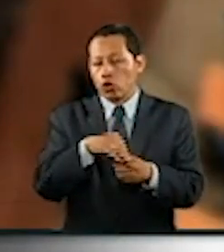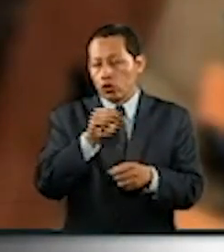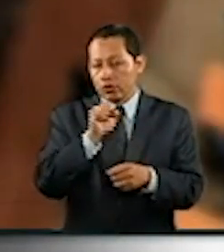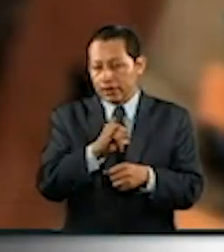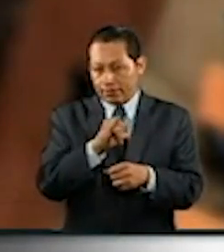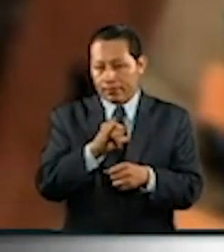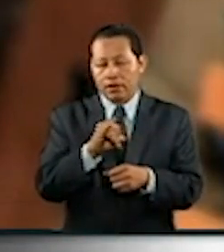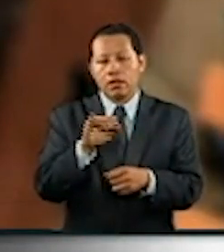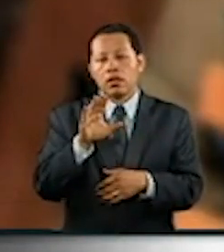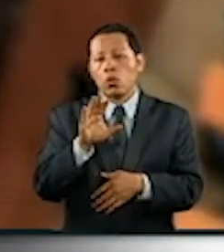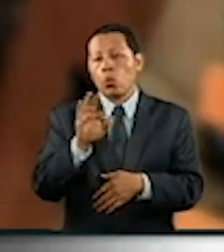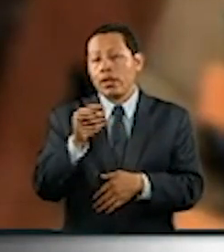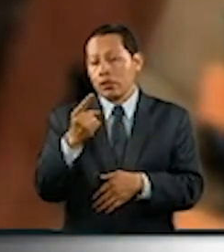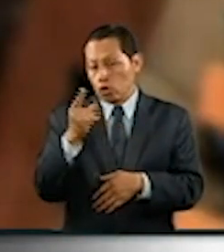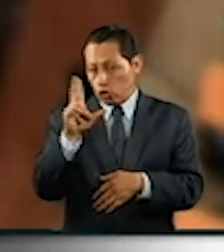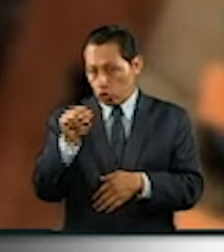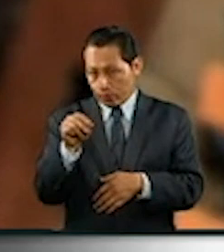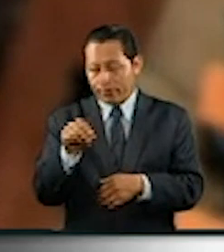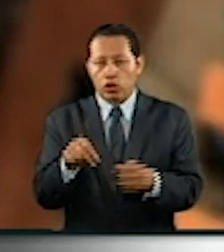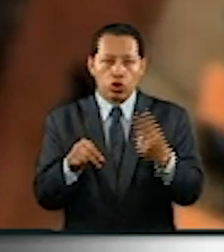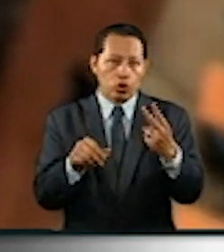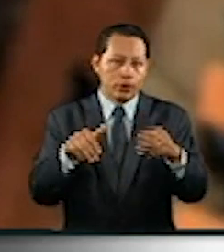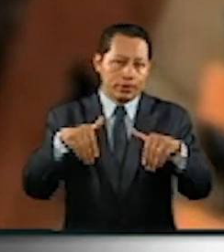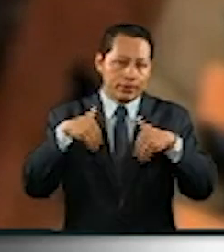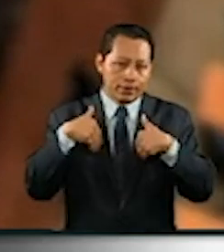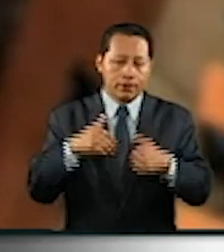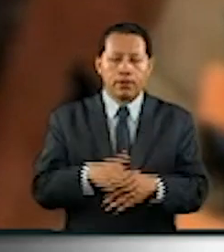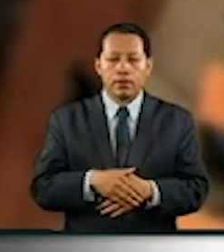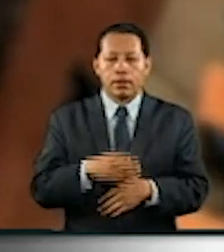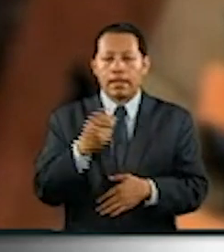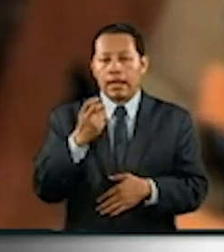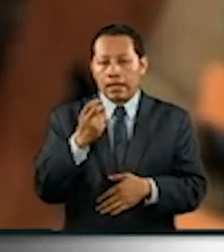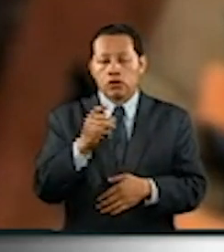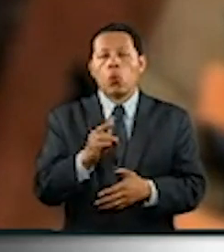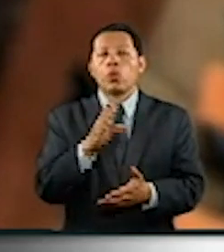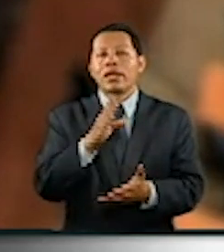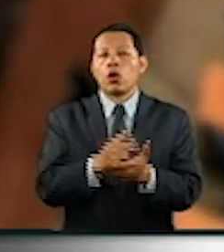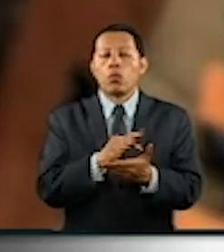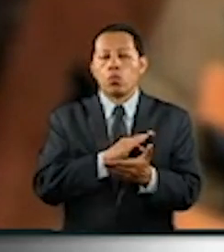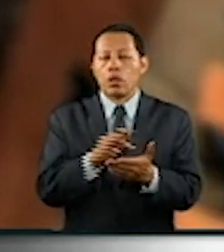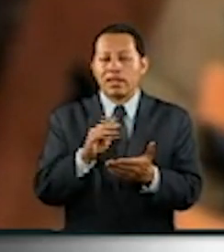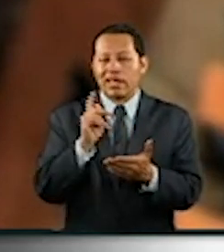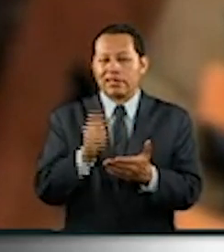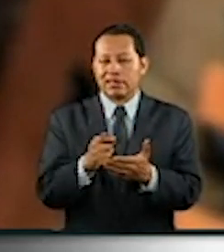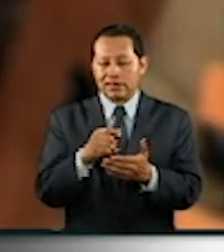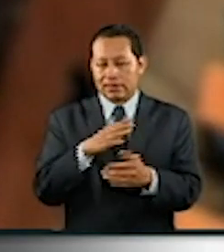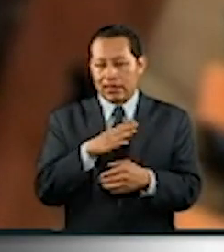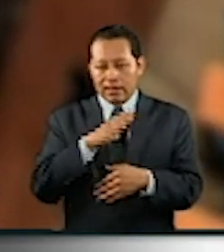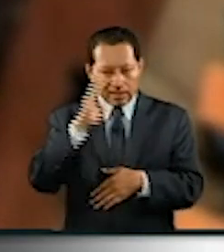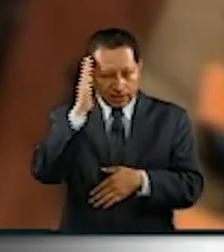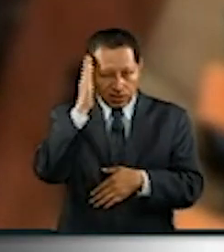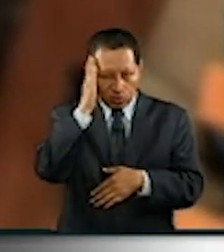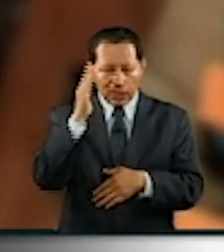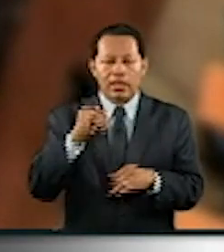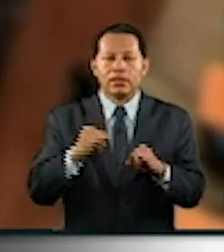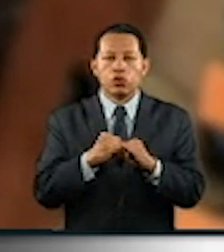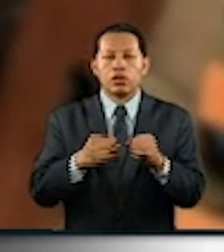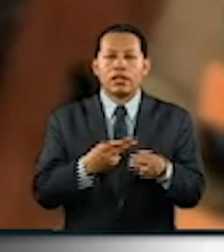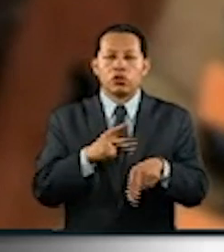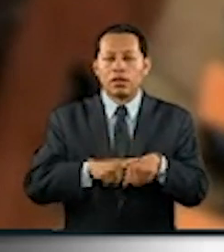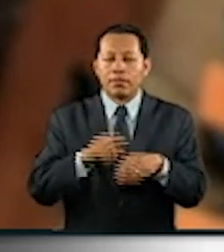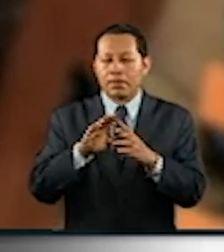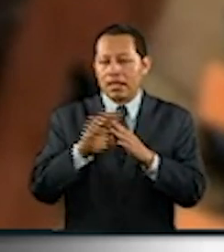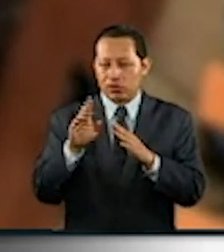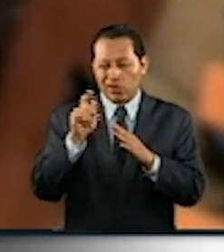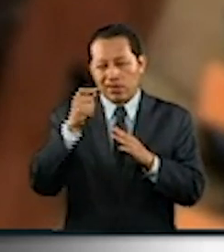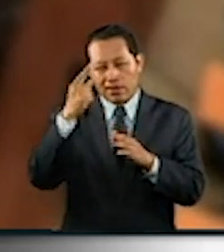favor 41 en contra y dos abstenciones por lo tanto Únicamente se aceptó la comparecencia del titular del Instituto Nacional de